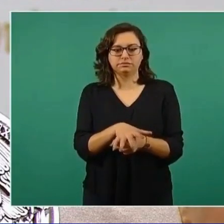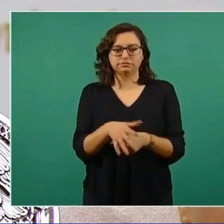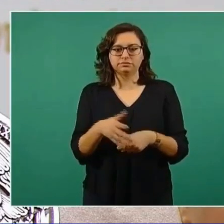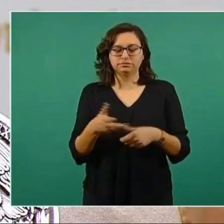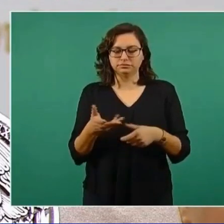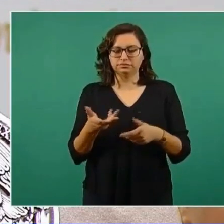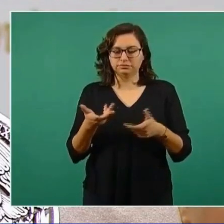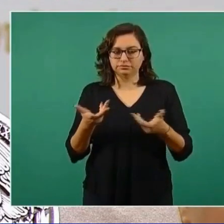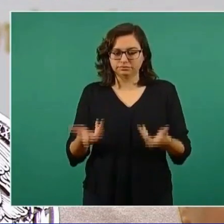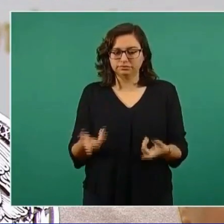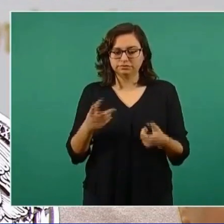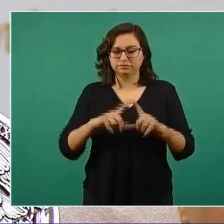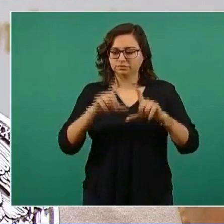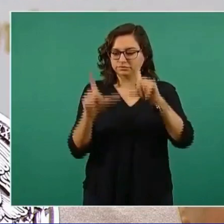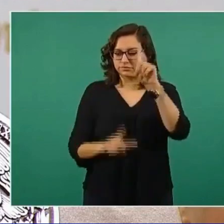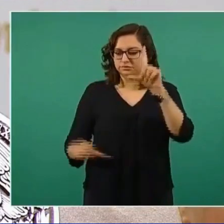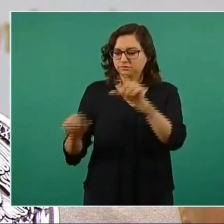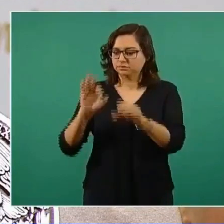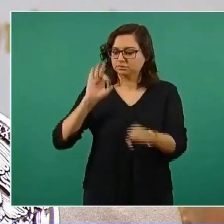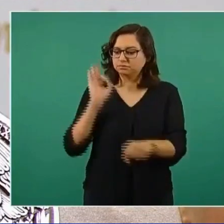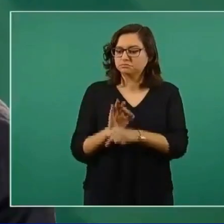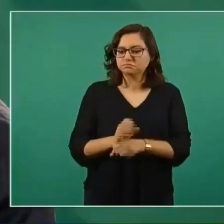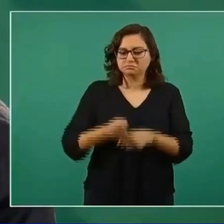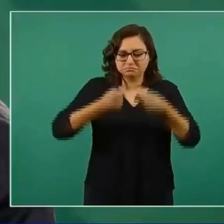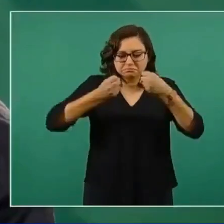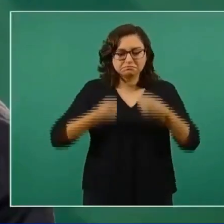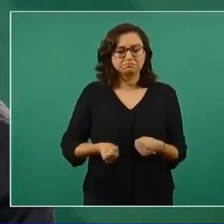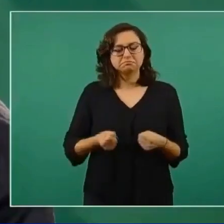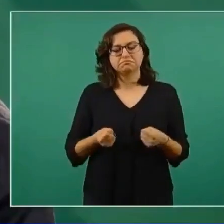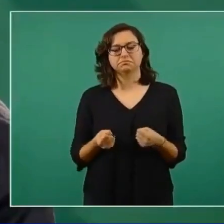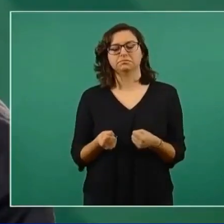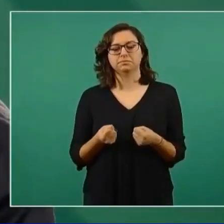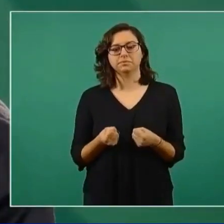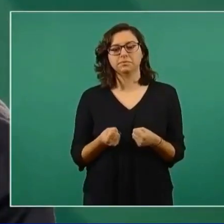es seguridad nacional,